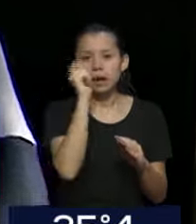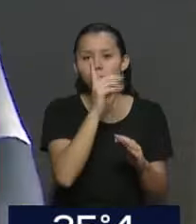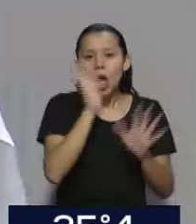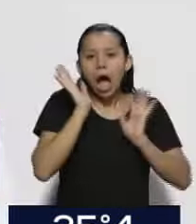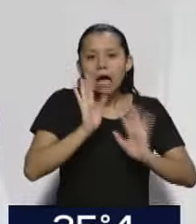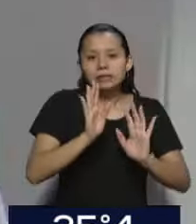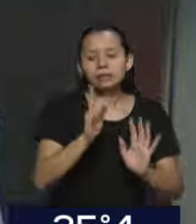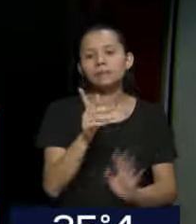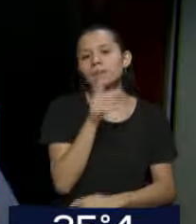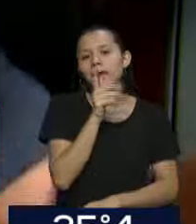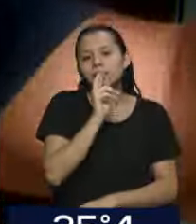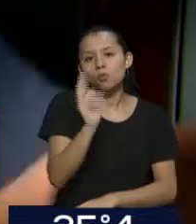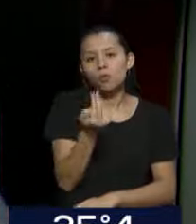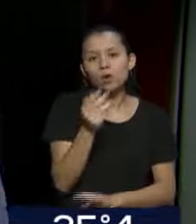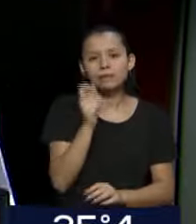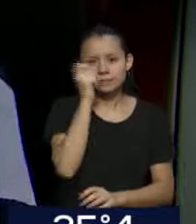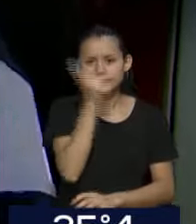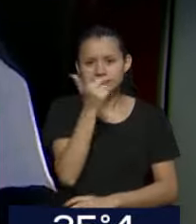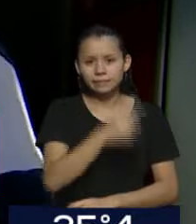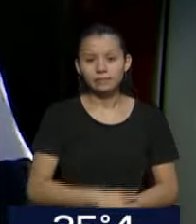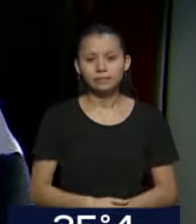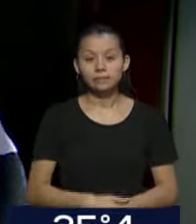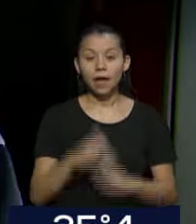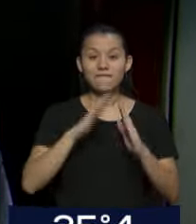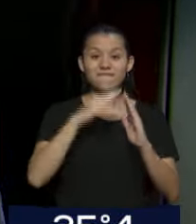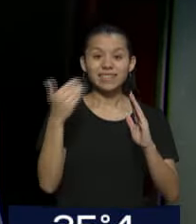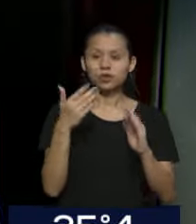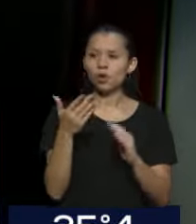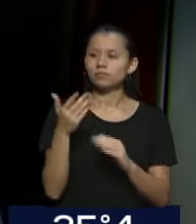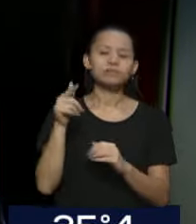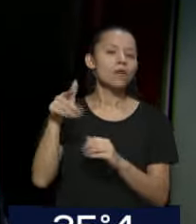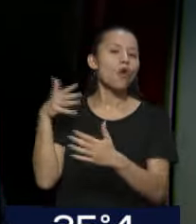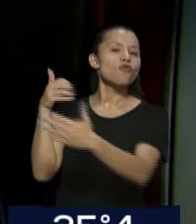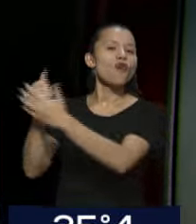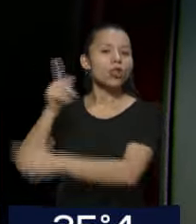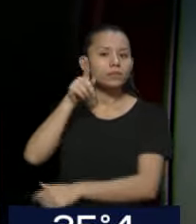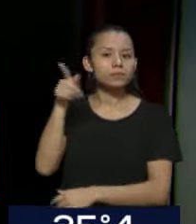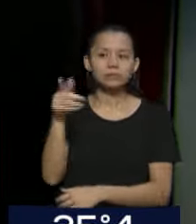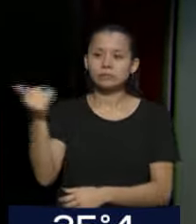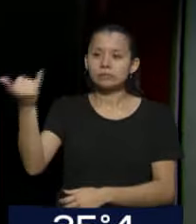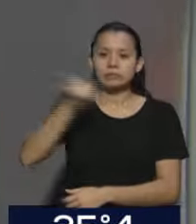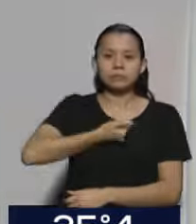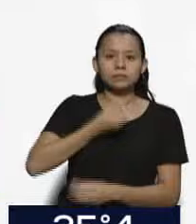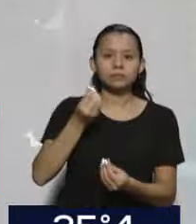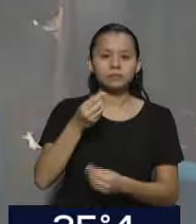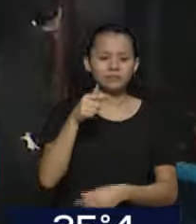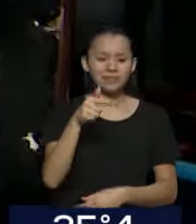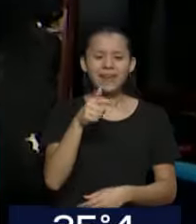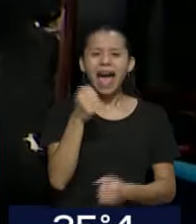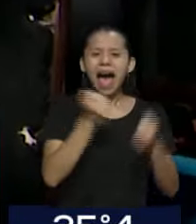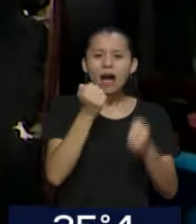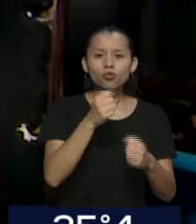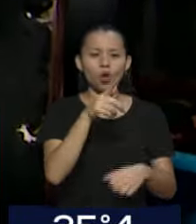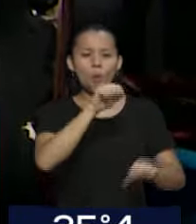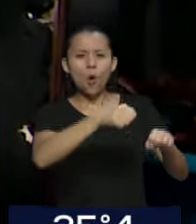parece que falleció. Un vecino ahí al fondo estaba comprando acá la vuelta y me comentó que nada, los dos venían rápido. Que lo primero